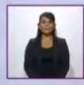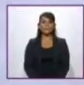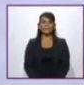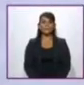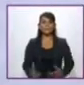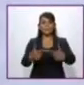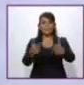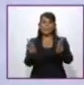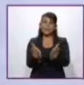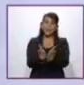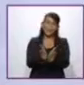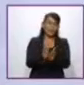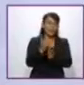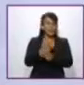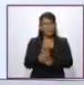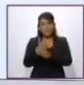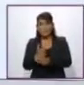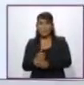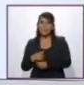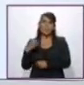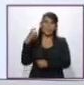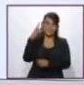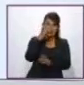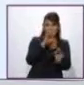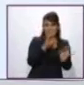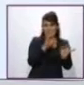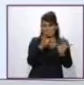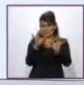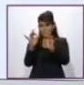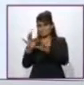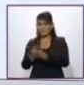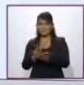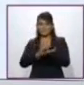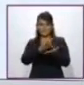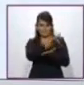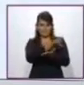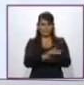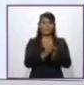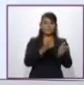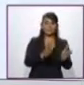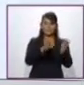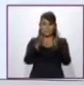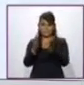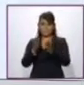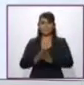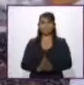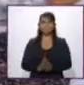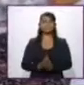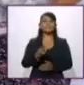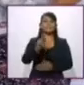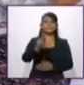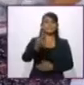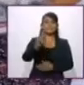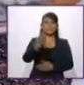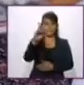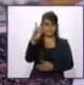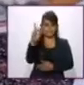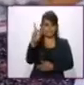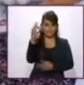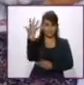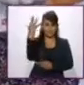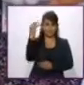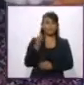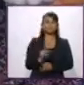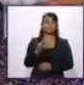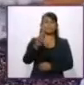Grupos en condición de vulnerabilidad. Gracias, candidata. Estamos ya con la candidata del PRD, Raquel